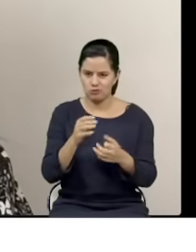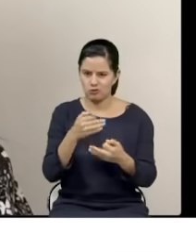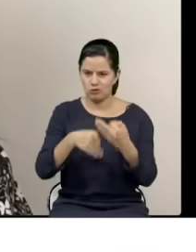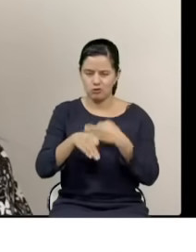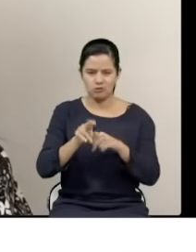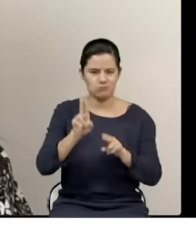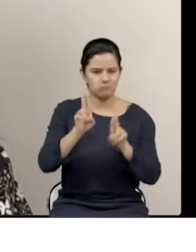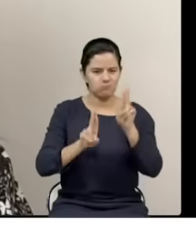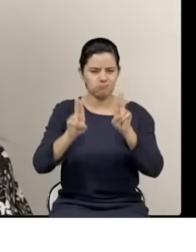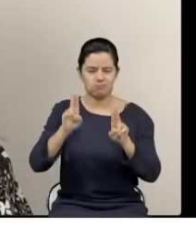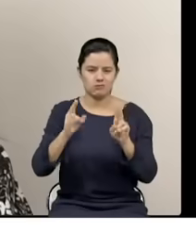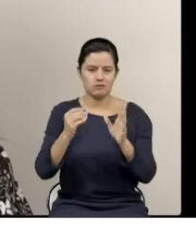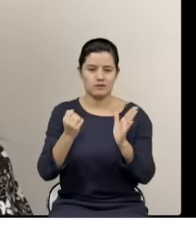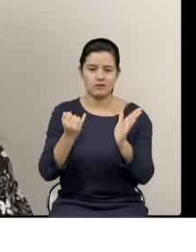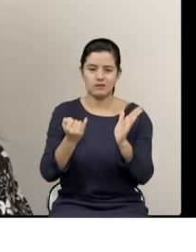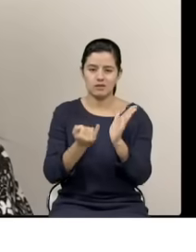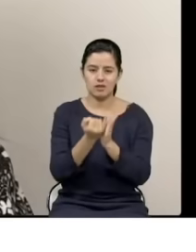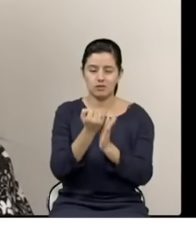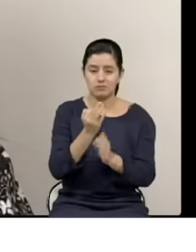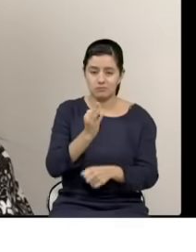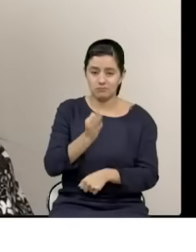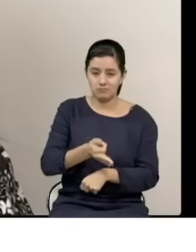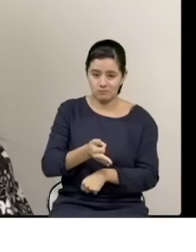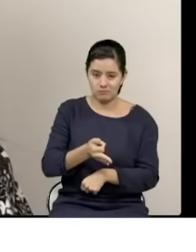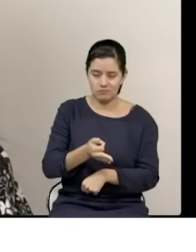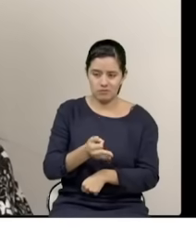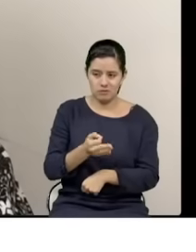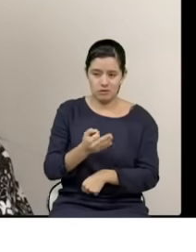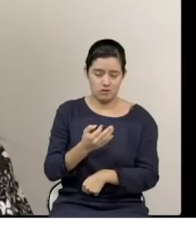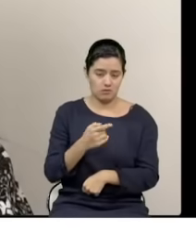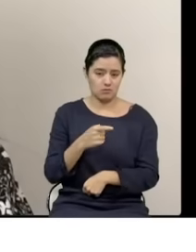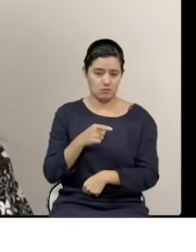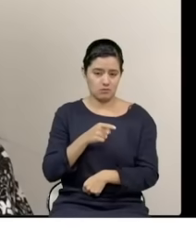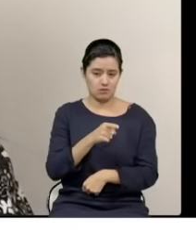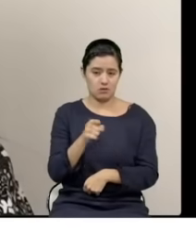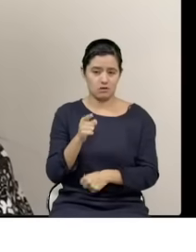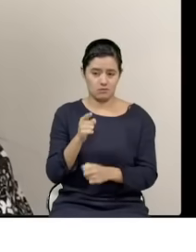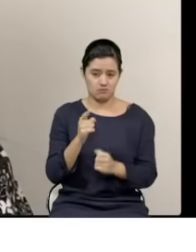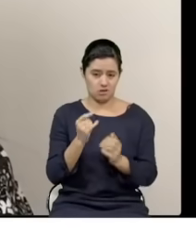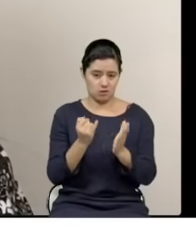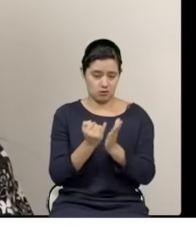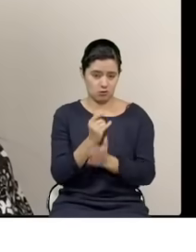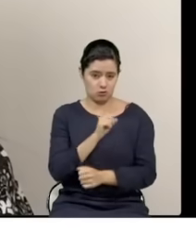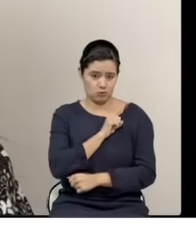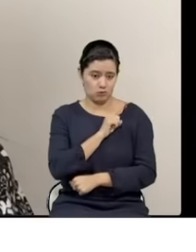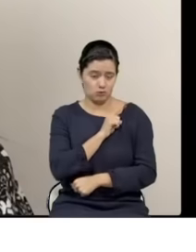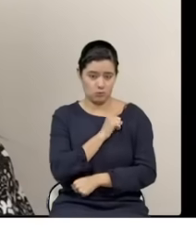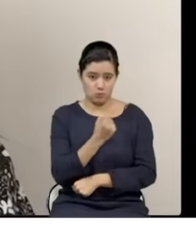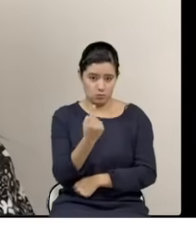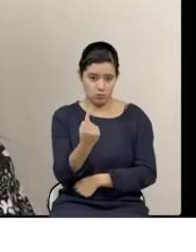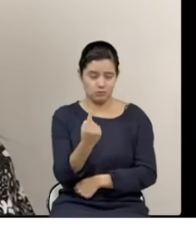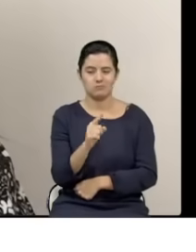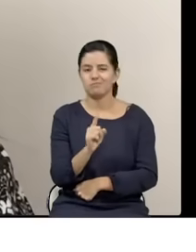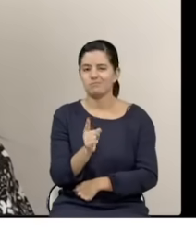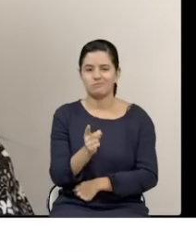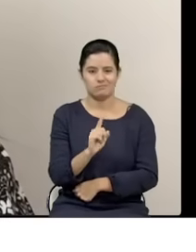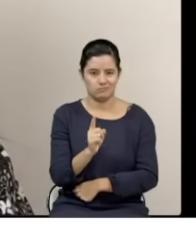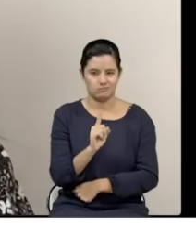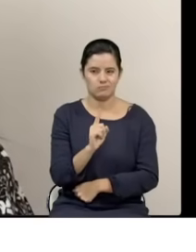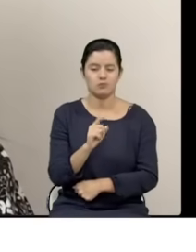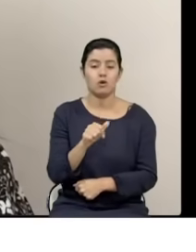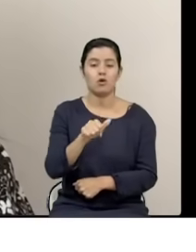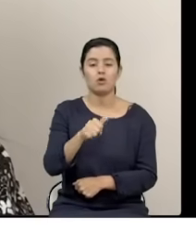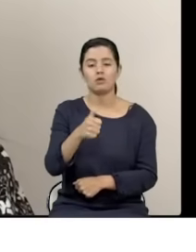toma decisiones Solo unilateralmente fue una decisión unánime de las